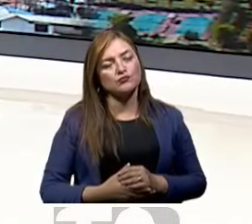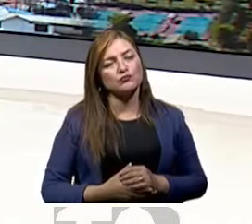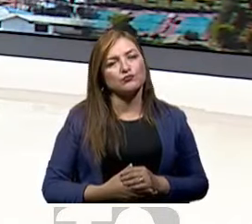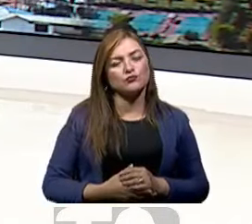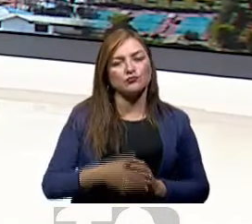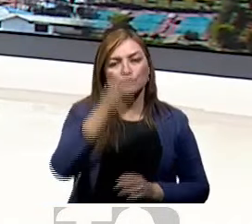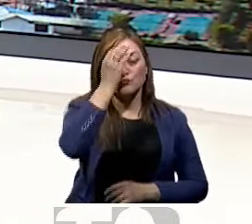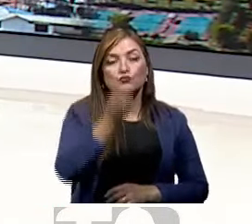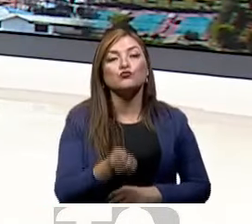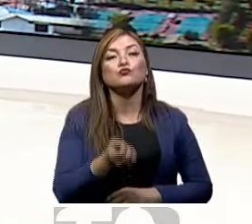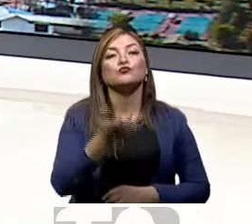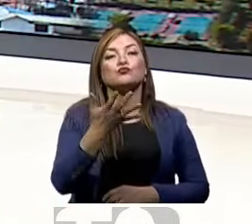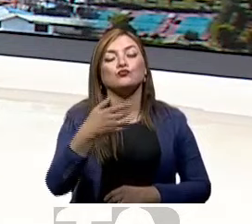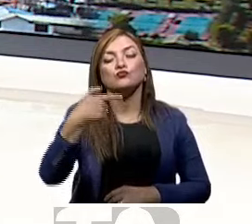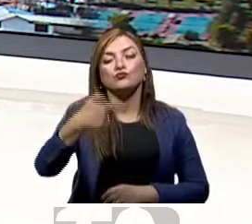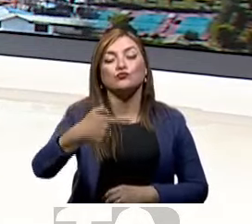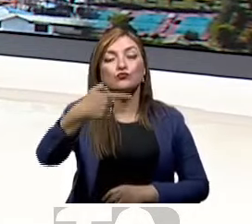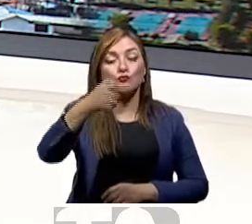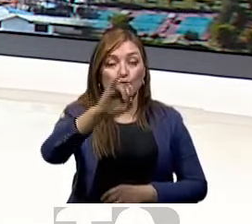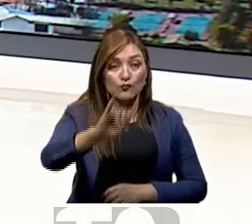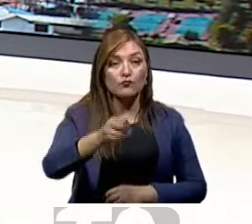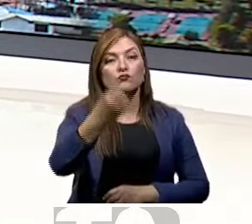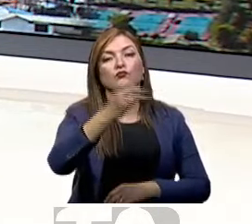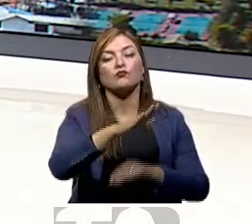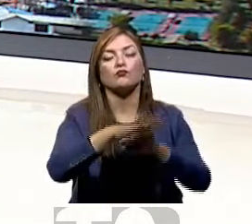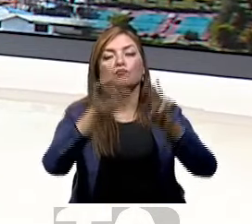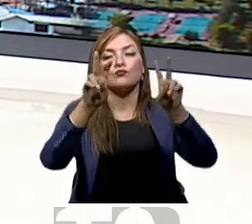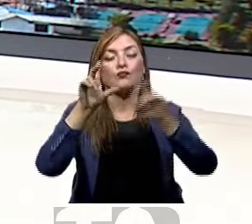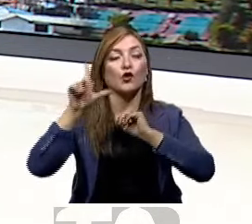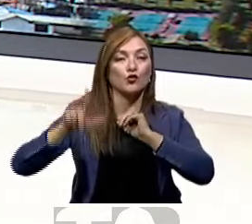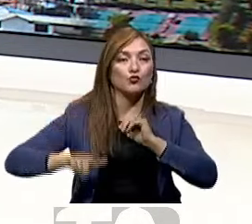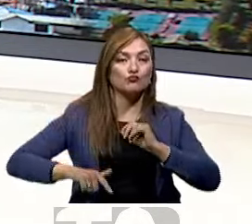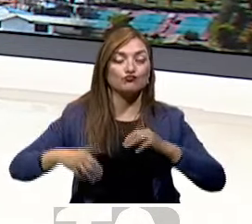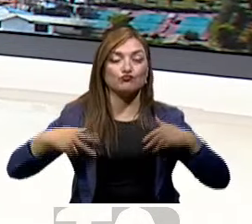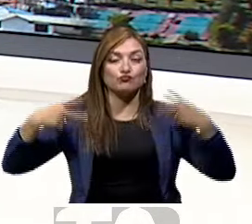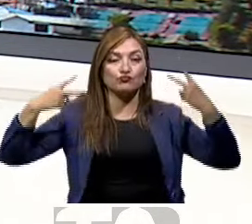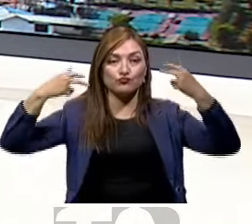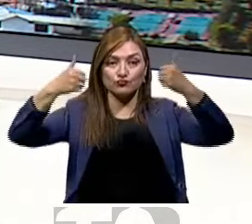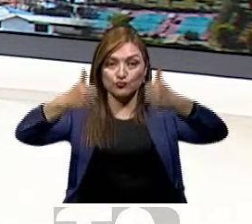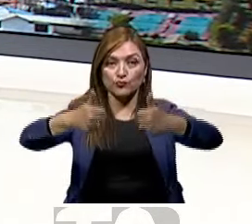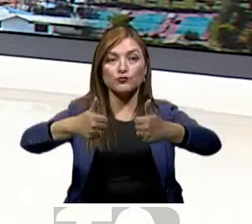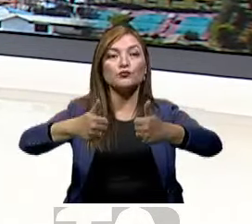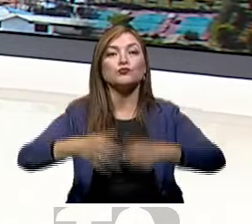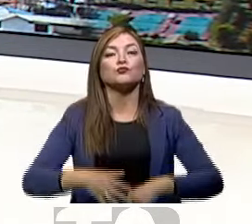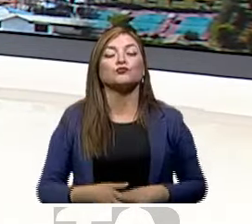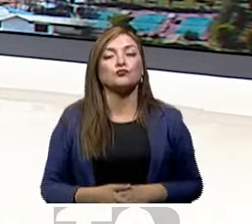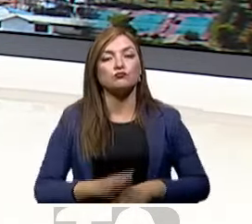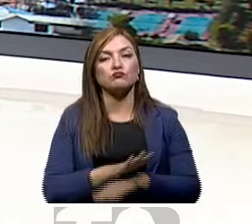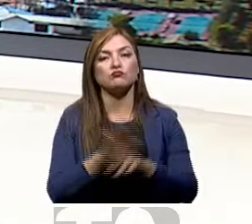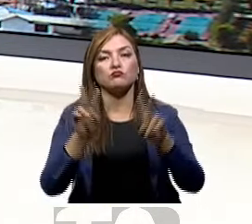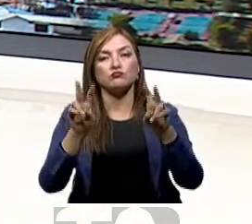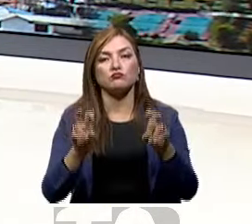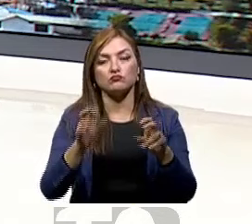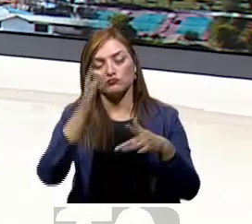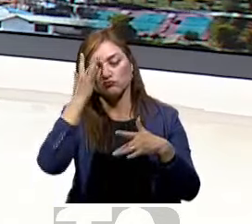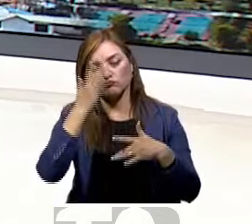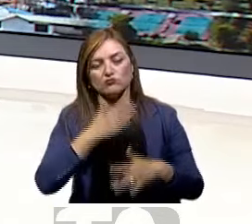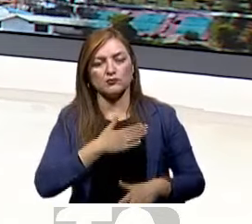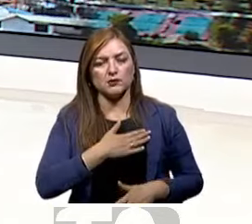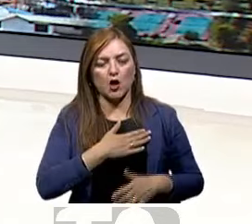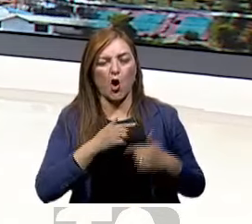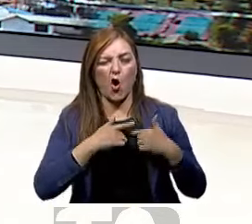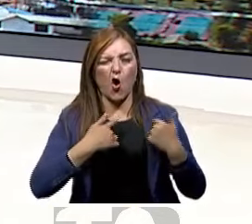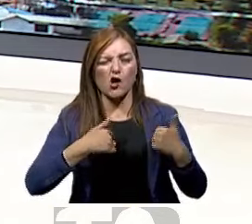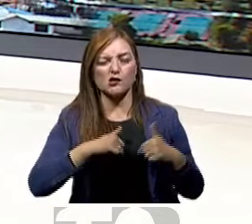Amigos, muy buenos días. Como cada jueves es momento de hablar de temas de salud en Vive Bien. Hoy vamos a conocer más sobre las cardiopatías